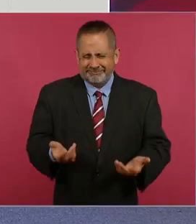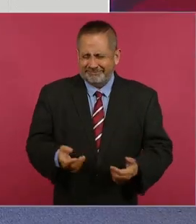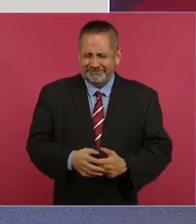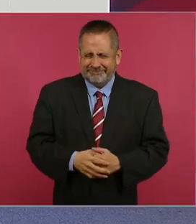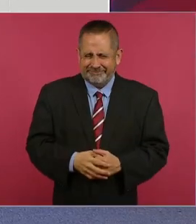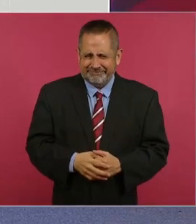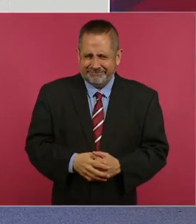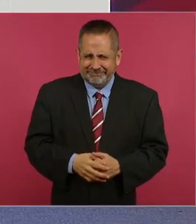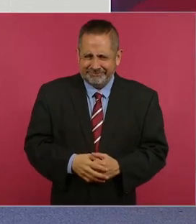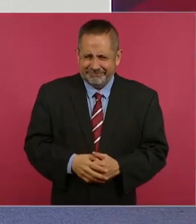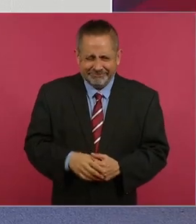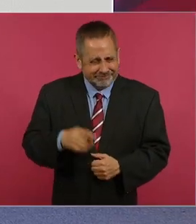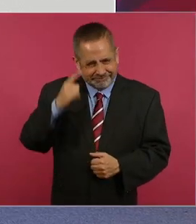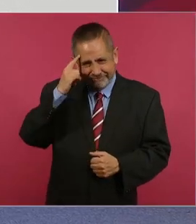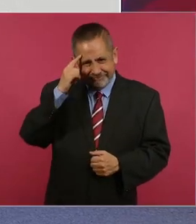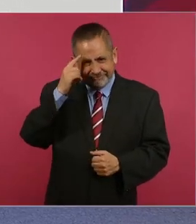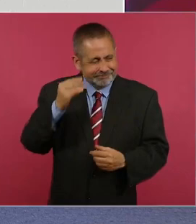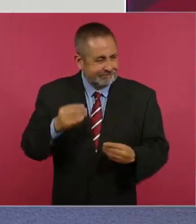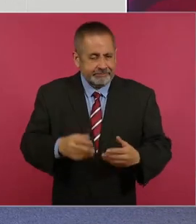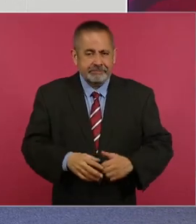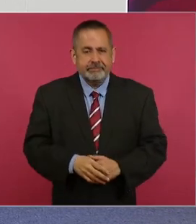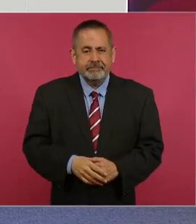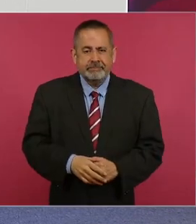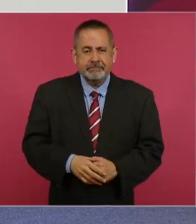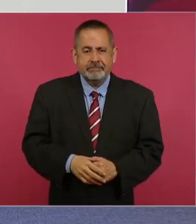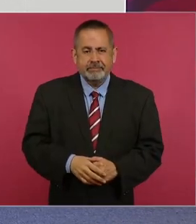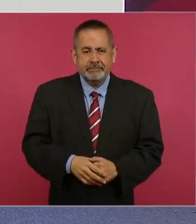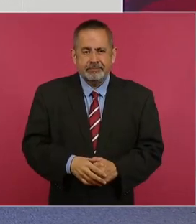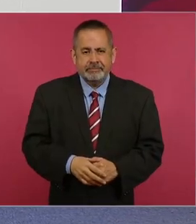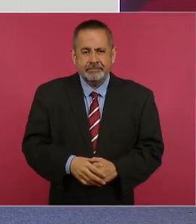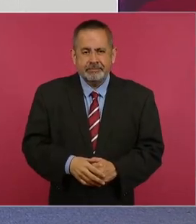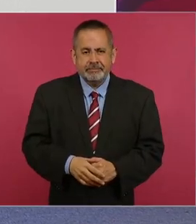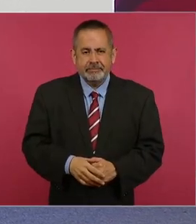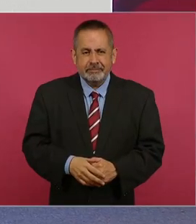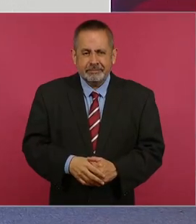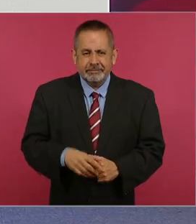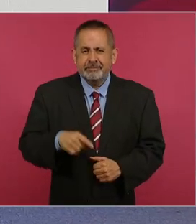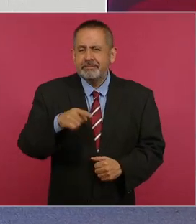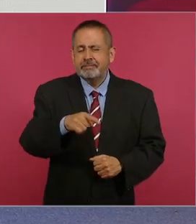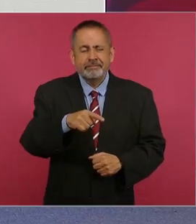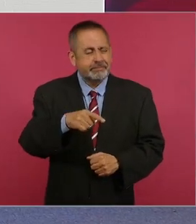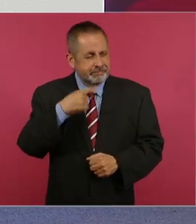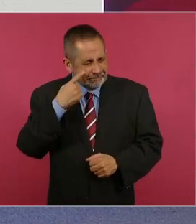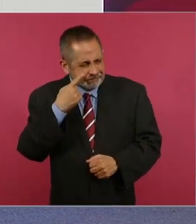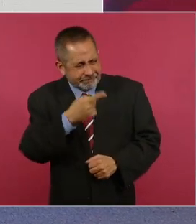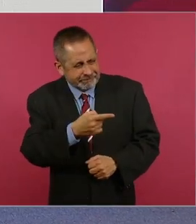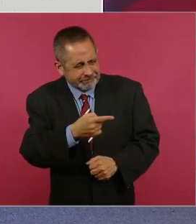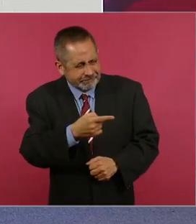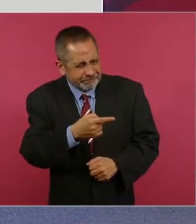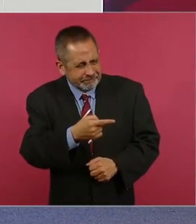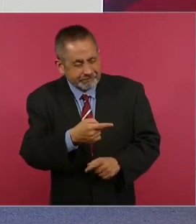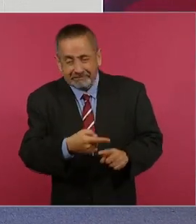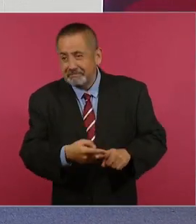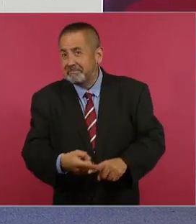¿De veras que saben desde cuándo no estaba una campaña así? Ahorita les voy a mostrar